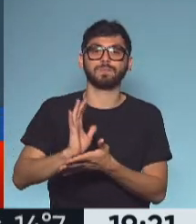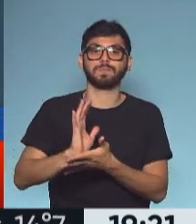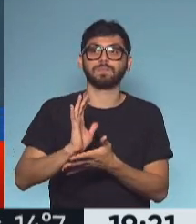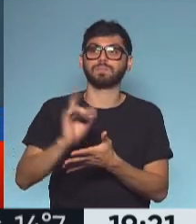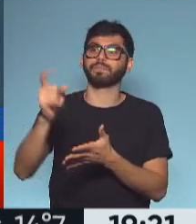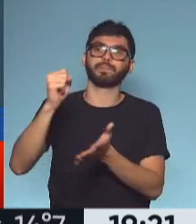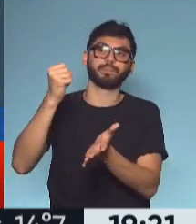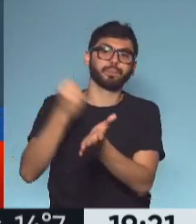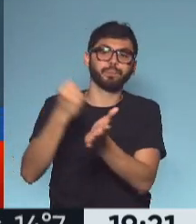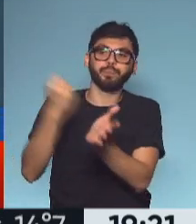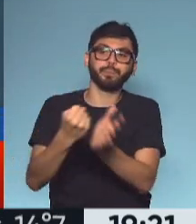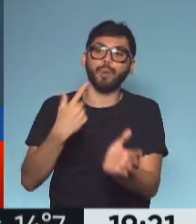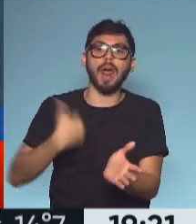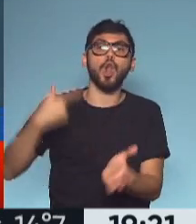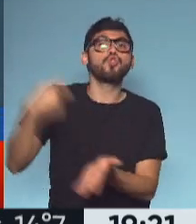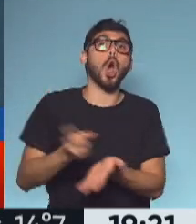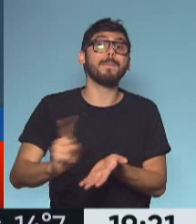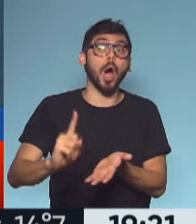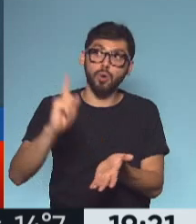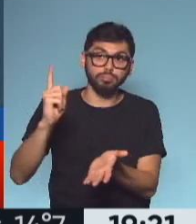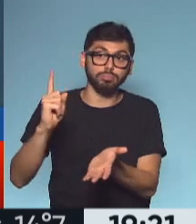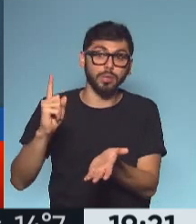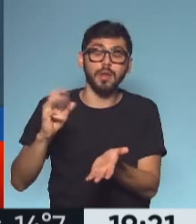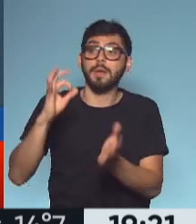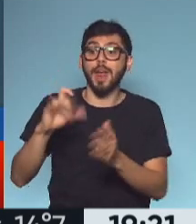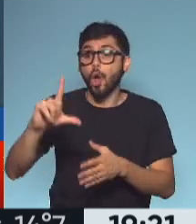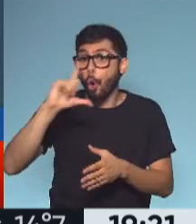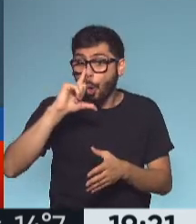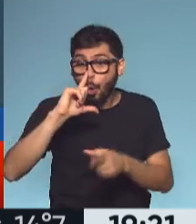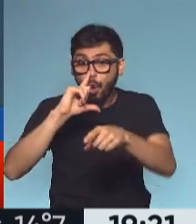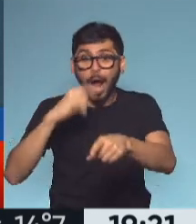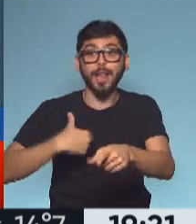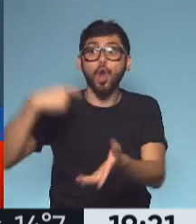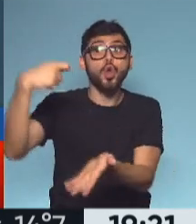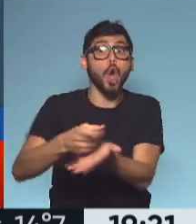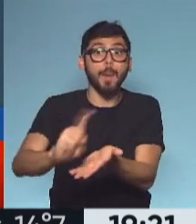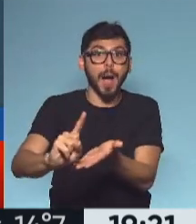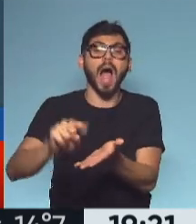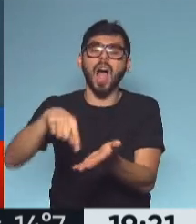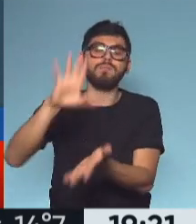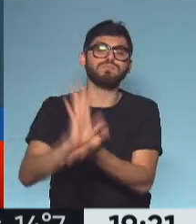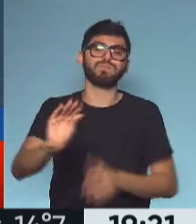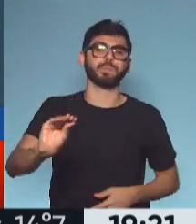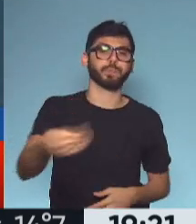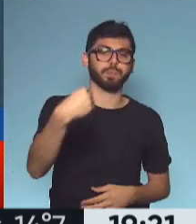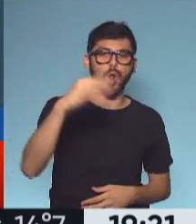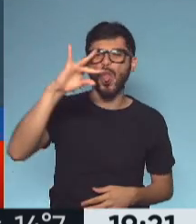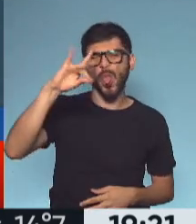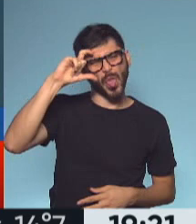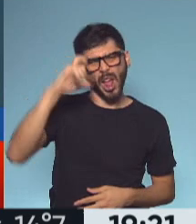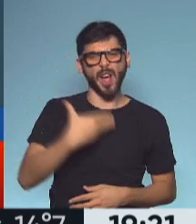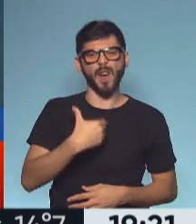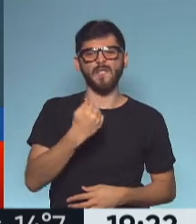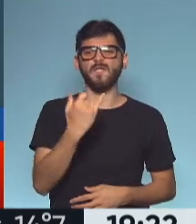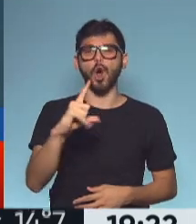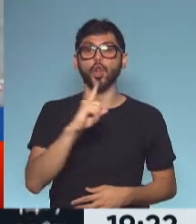por parte de la Argentina. Ya si para fines de julio efectivamente Argentina no paga, ahí entraría en default. Y me sumo un poquito a lo que decía